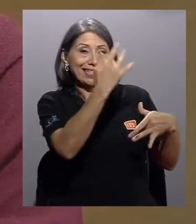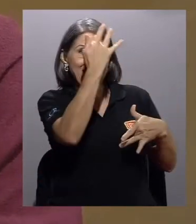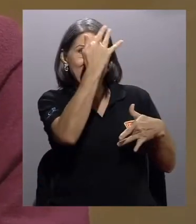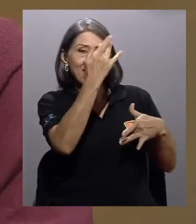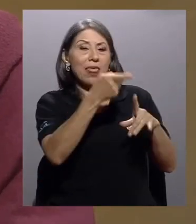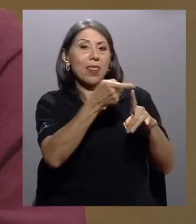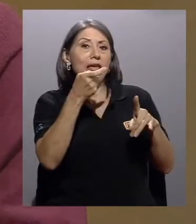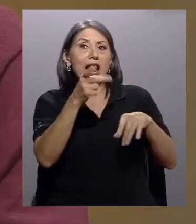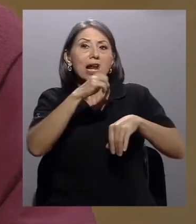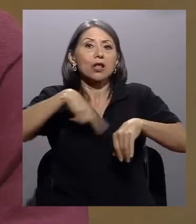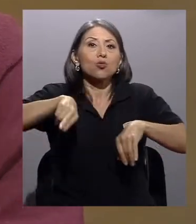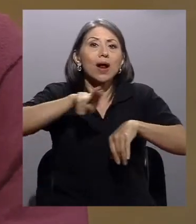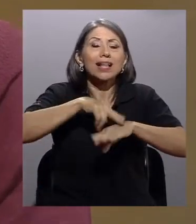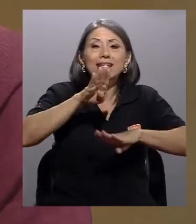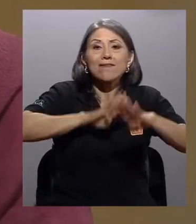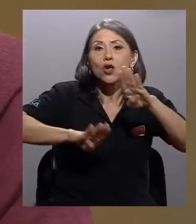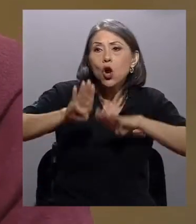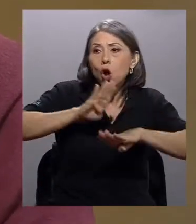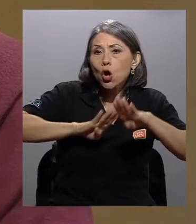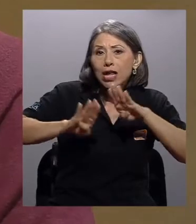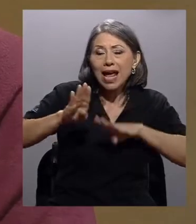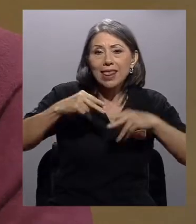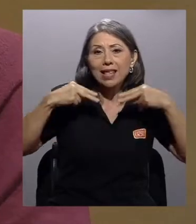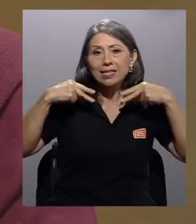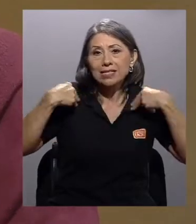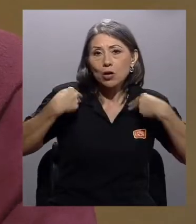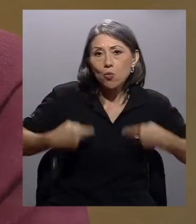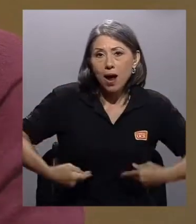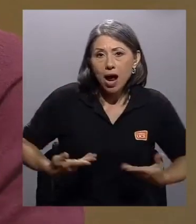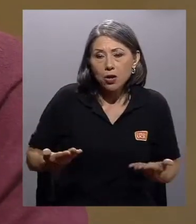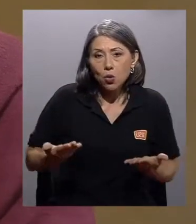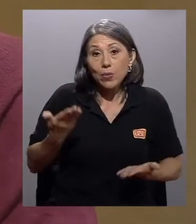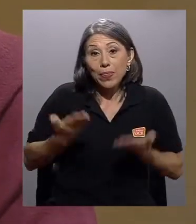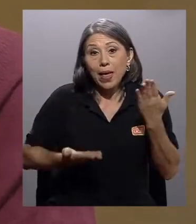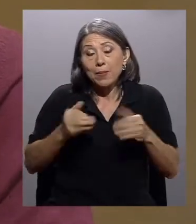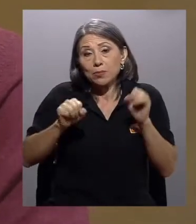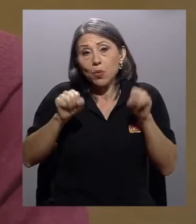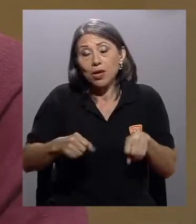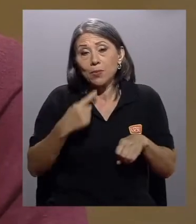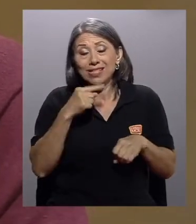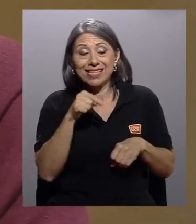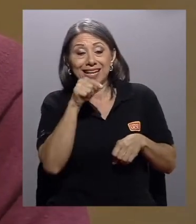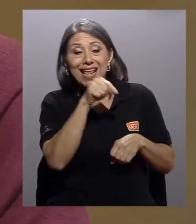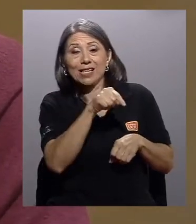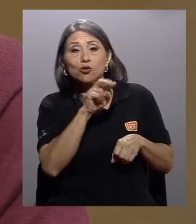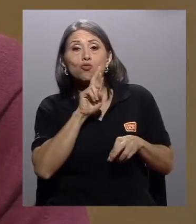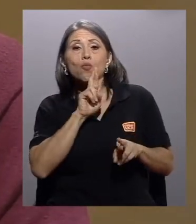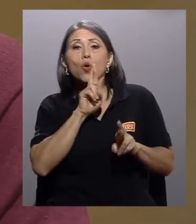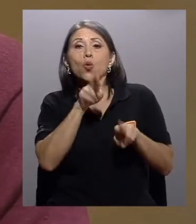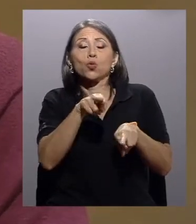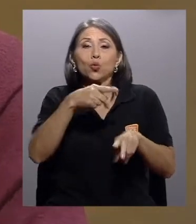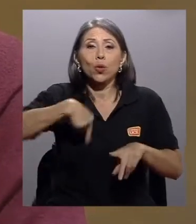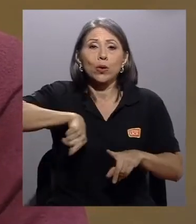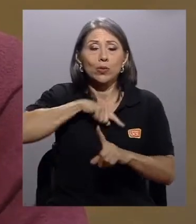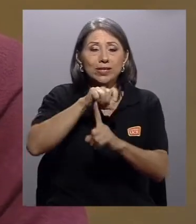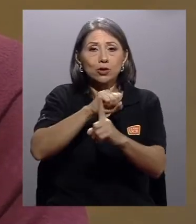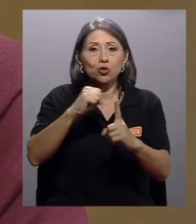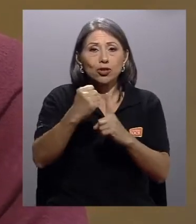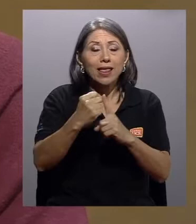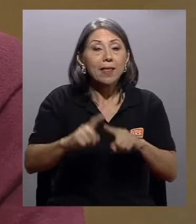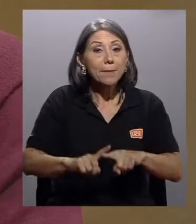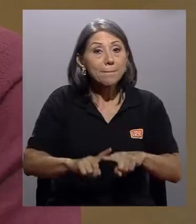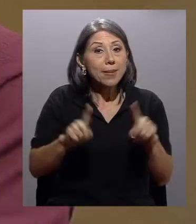naturaleza, de la naturaleza biológica del ser humano. Quizás podríamos decir es un producto de nuestra